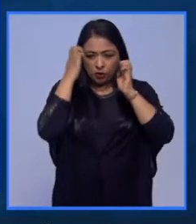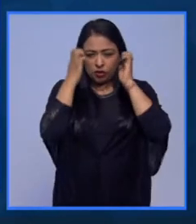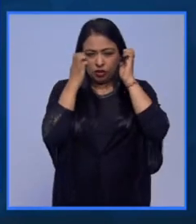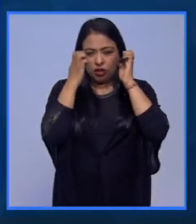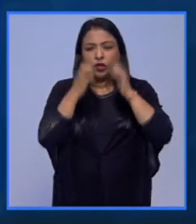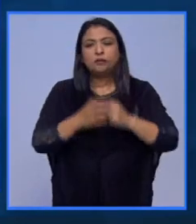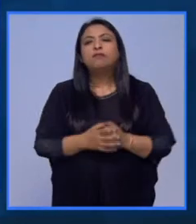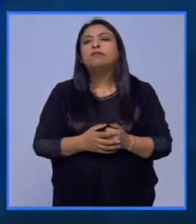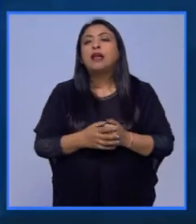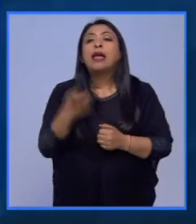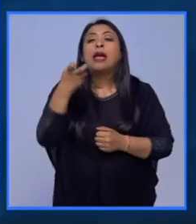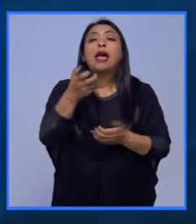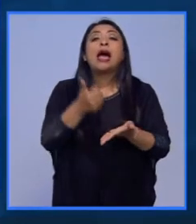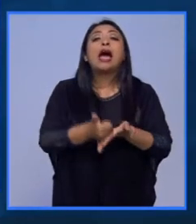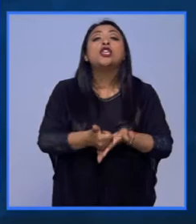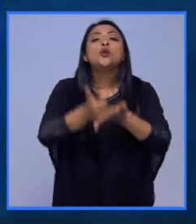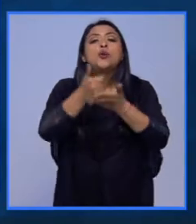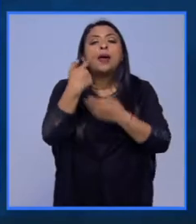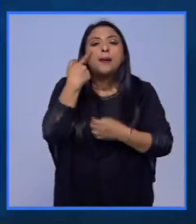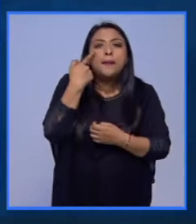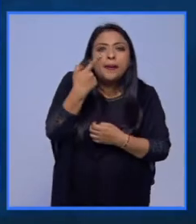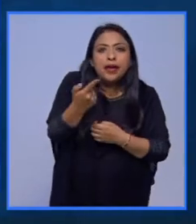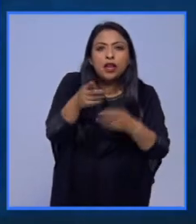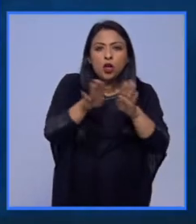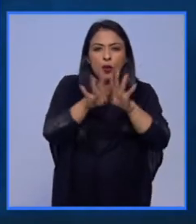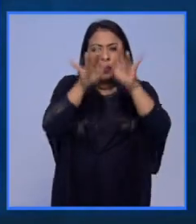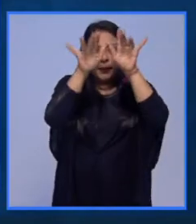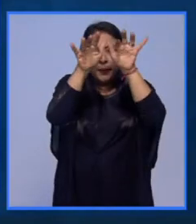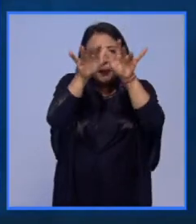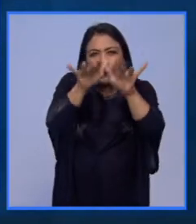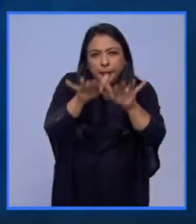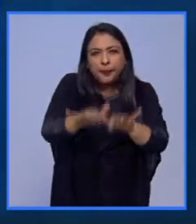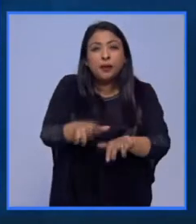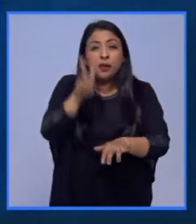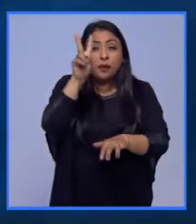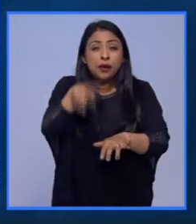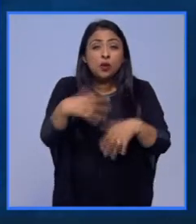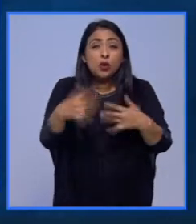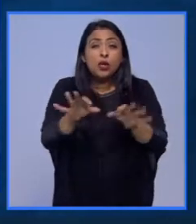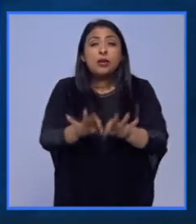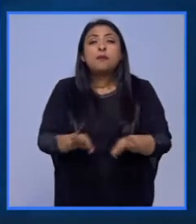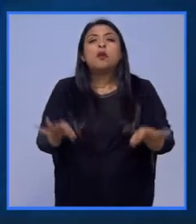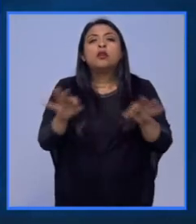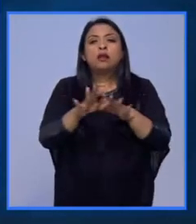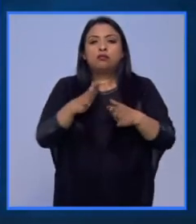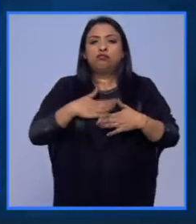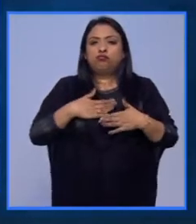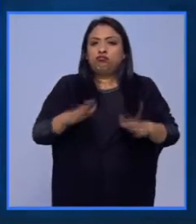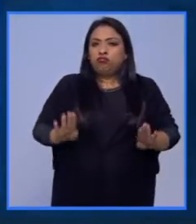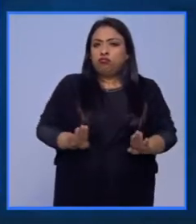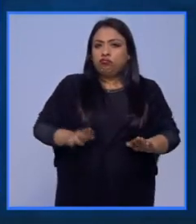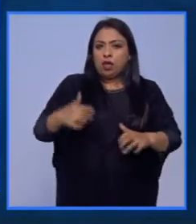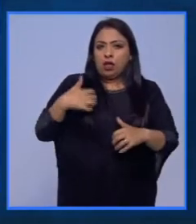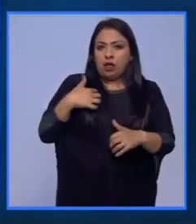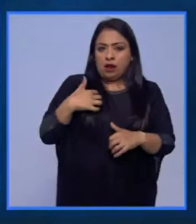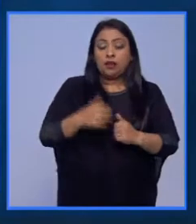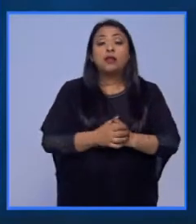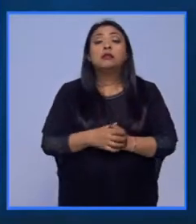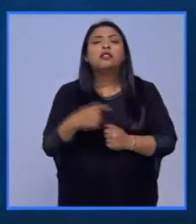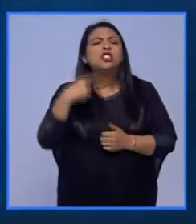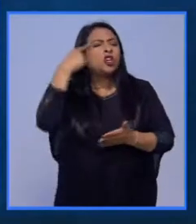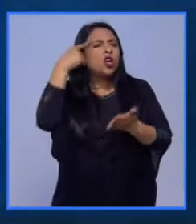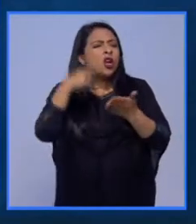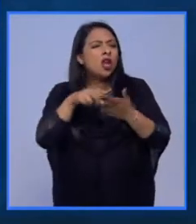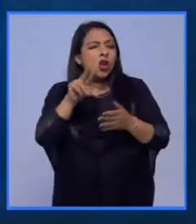appreciate the fact that snow had a huge impact on who we are as Canadians, because I don't think that Canadians would be who they